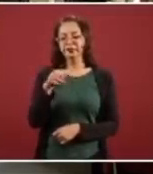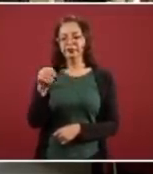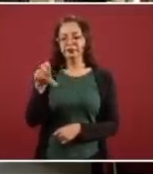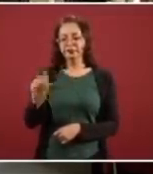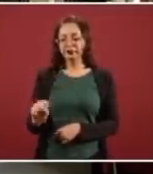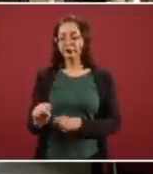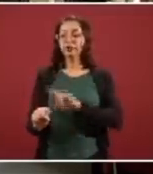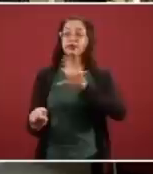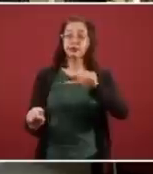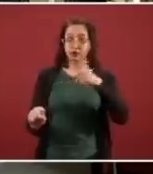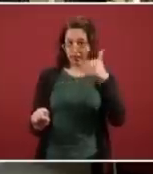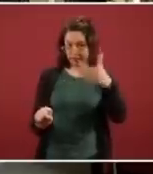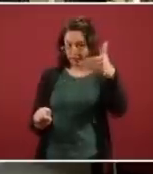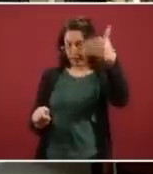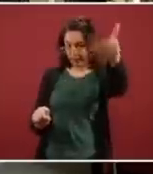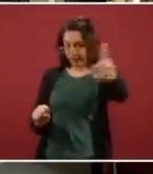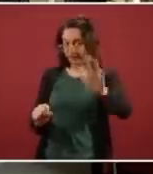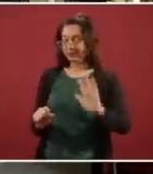¿Ya se van a quedar? ¿No?